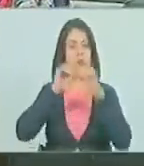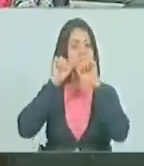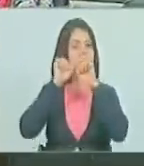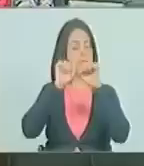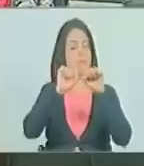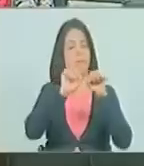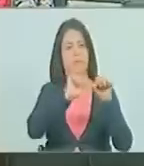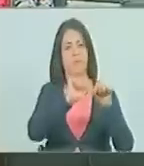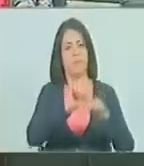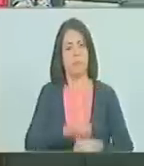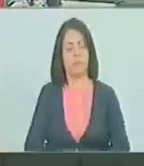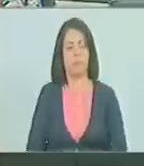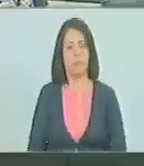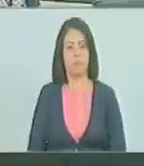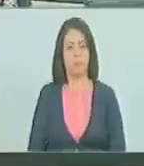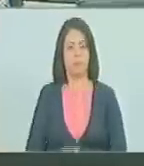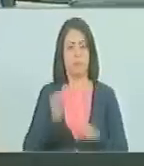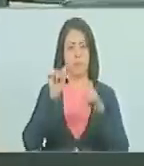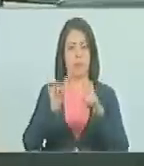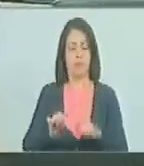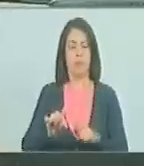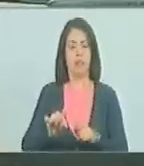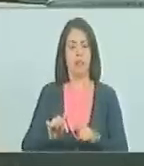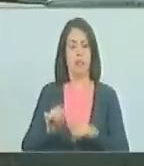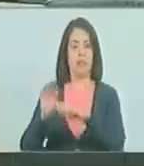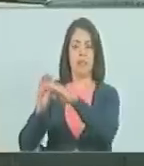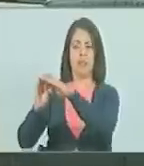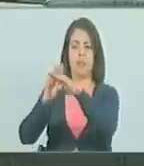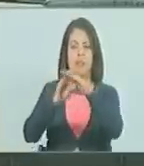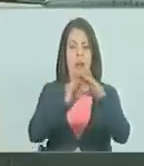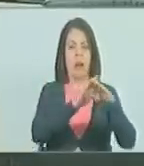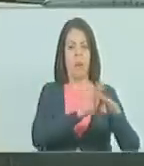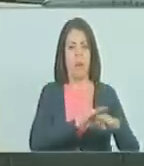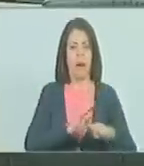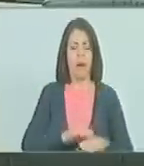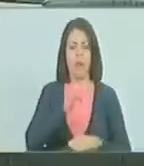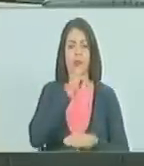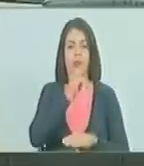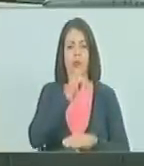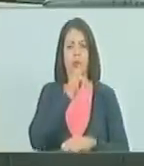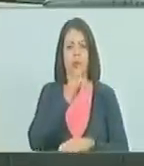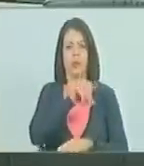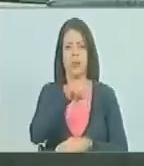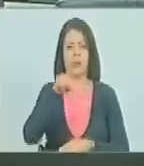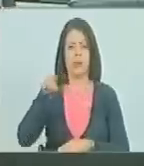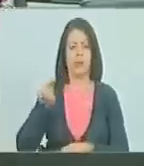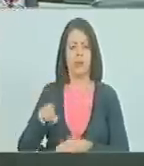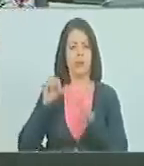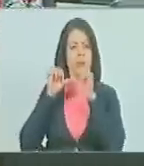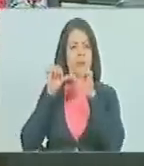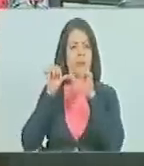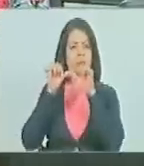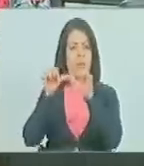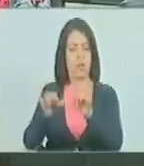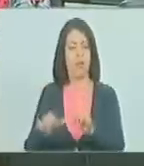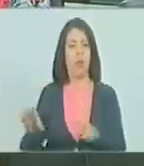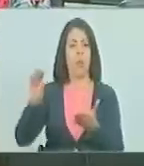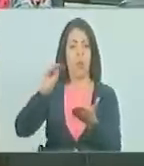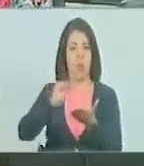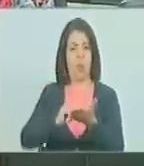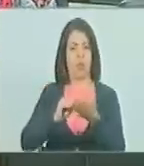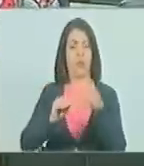rechazo a ese tipo de llamados, de declaraciones que permanentemente